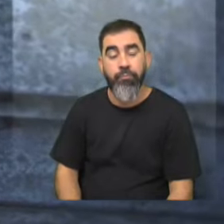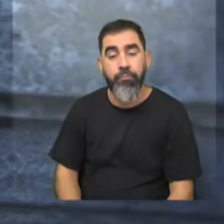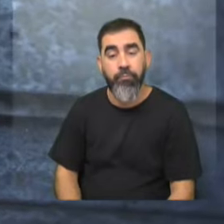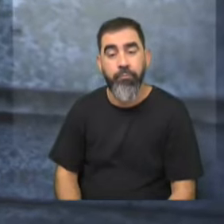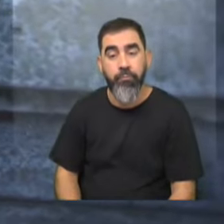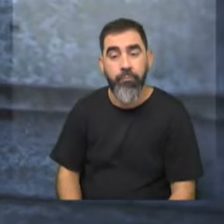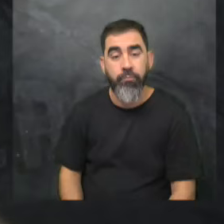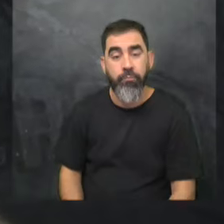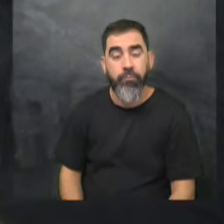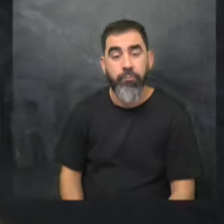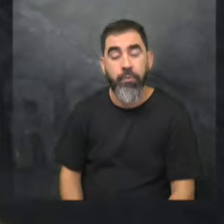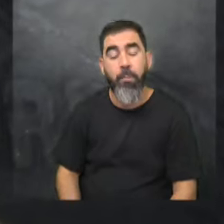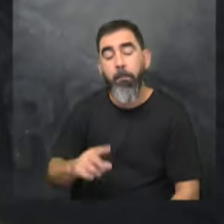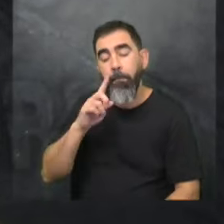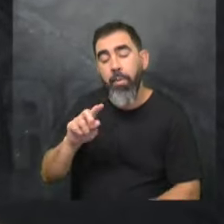En